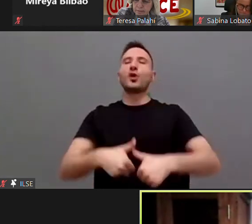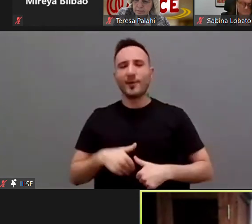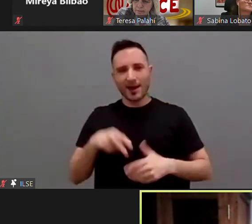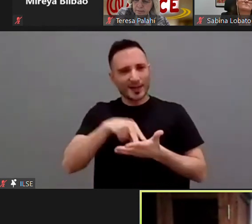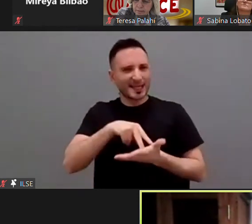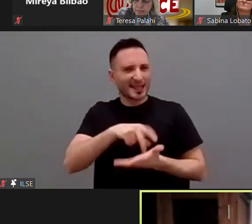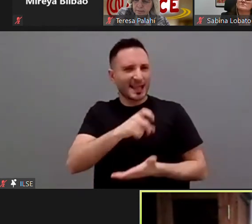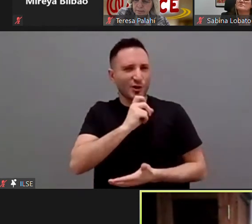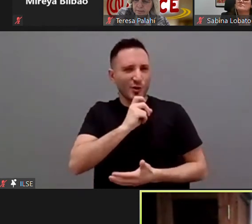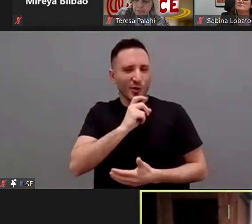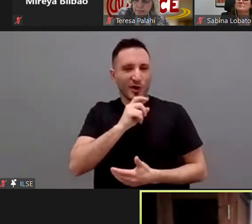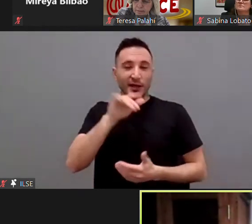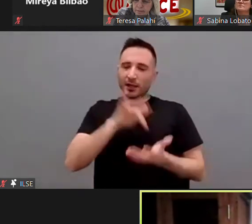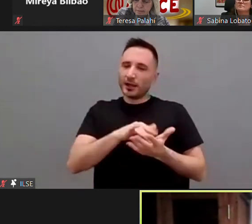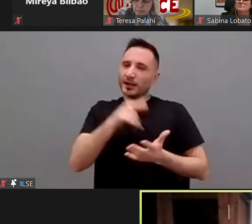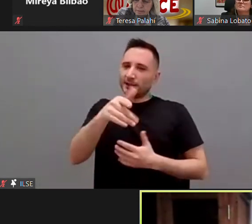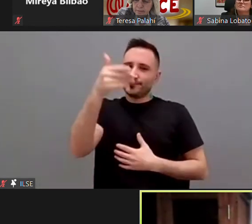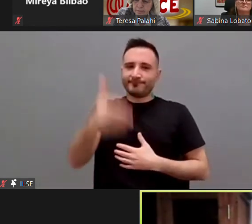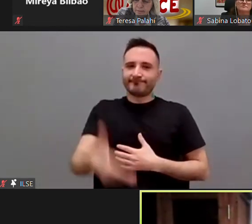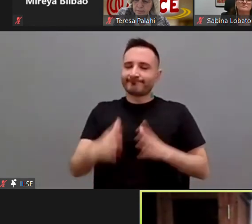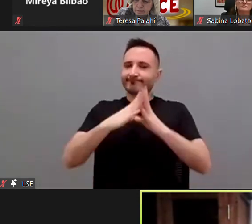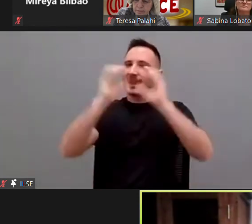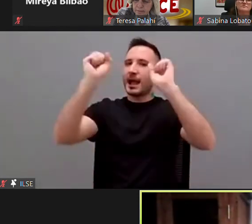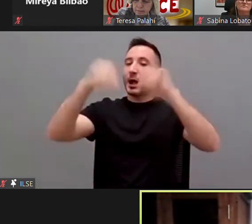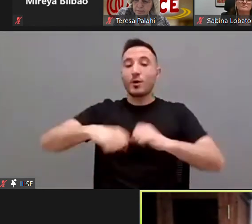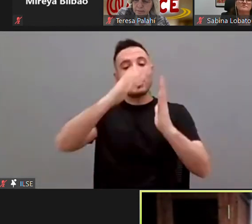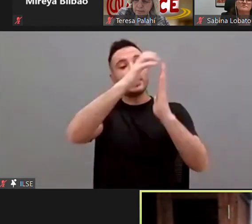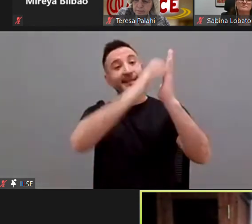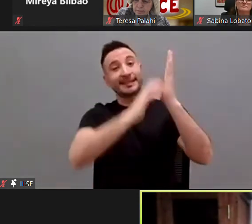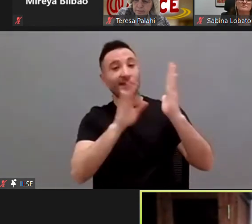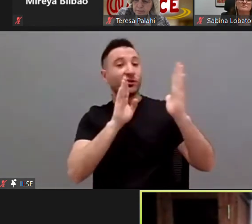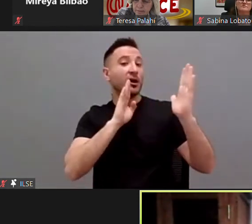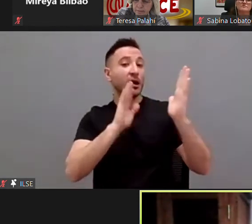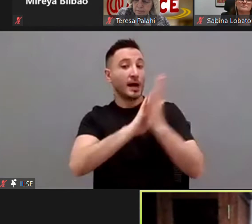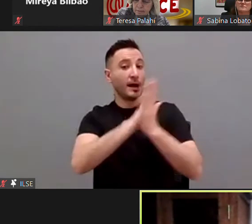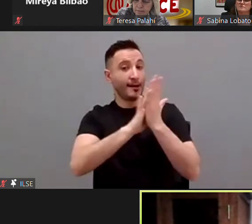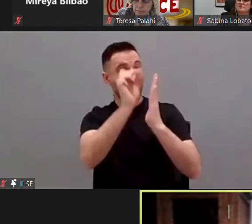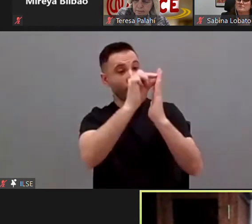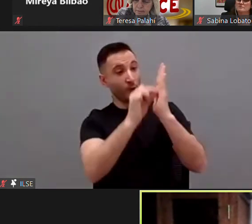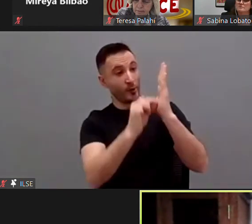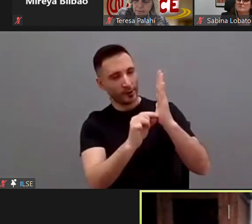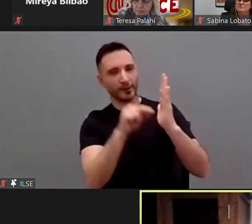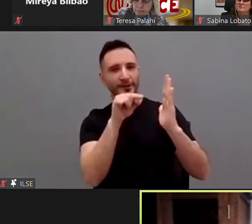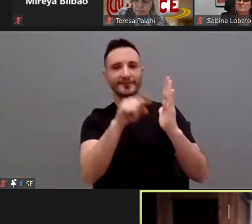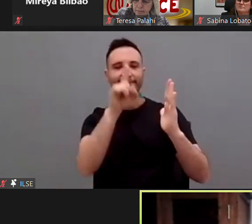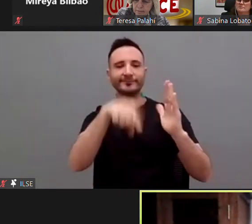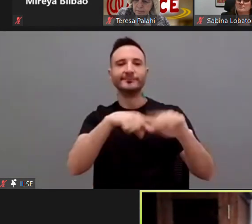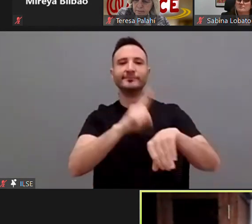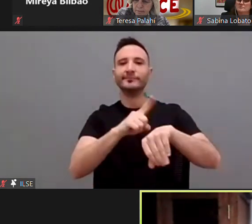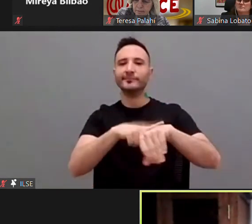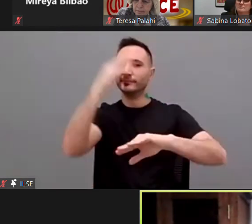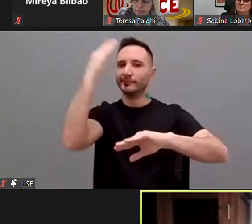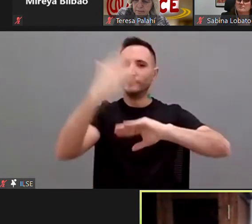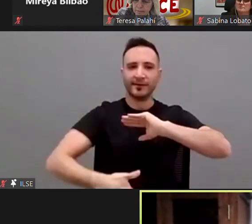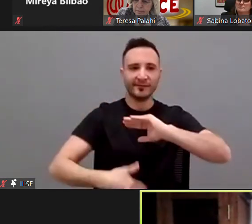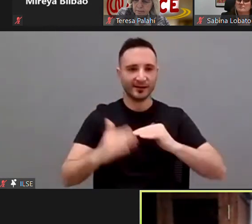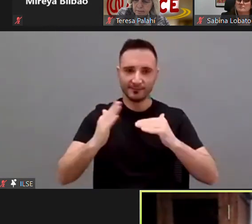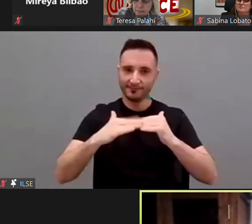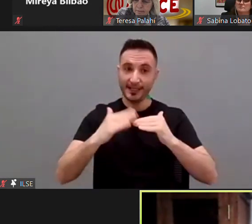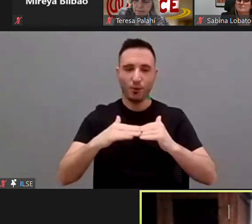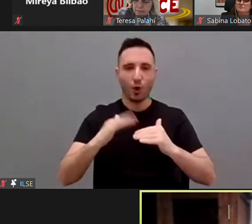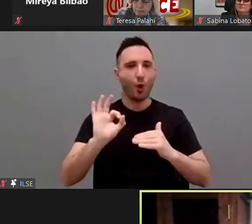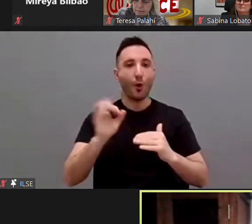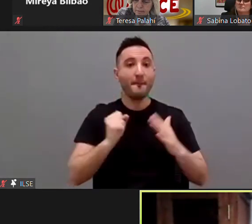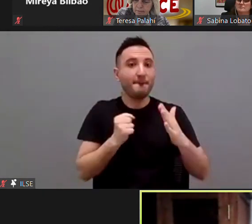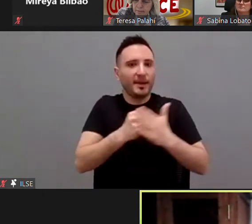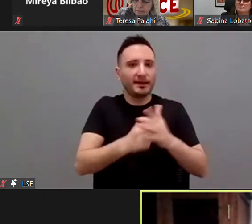muy contemplada en el acuerdo por escrito y con el máximo plazo o el mínimo posible. Ya también en mente